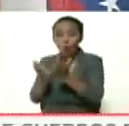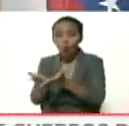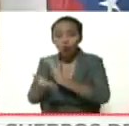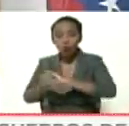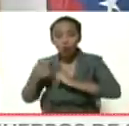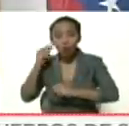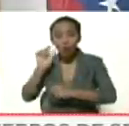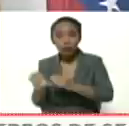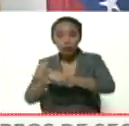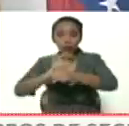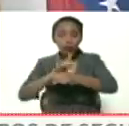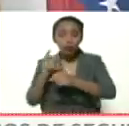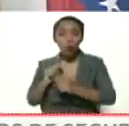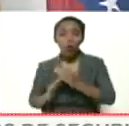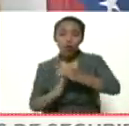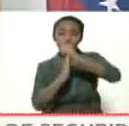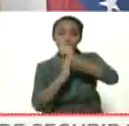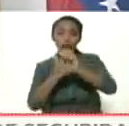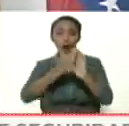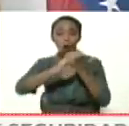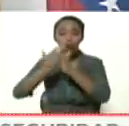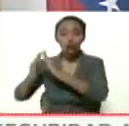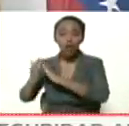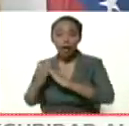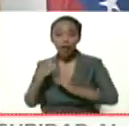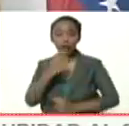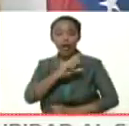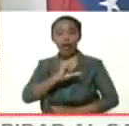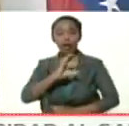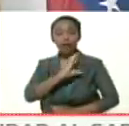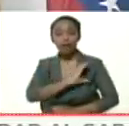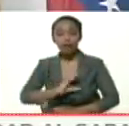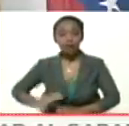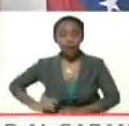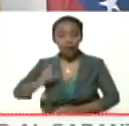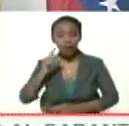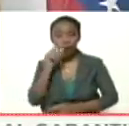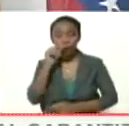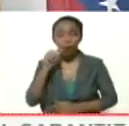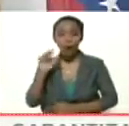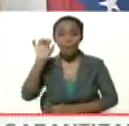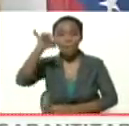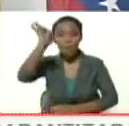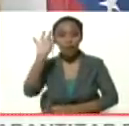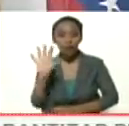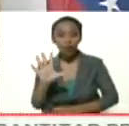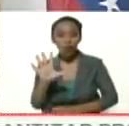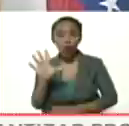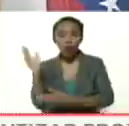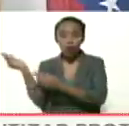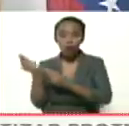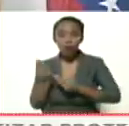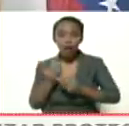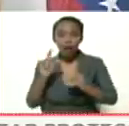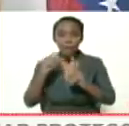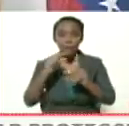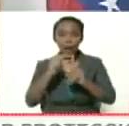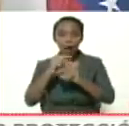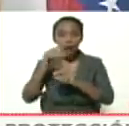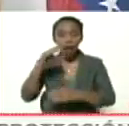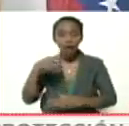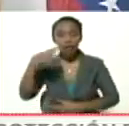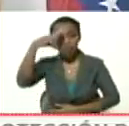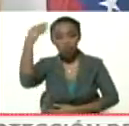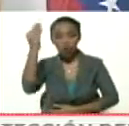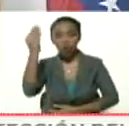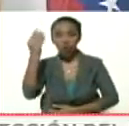de las comunidades cristianas, con el pastor Henry Romero, que nos trae la palabra de Dios. Adelante, por